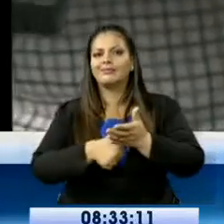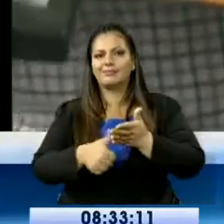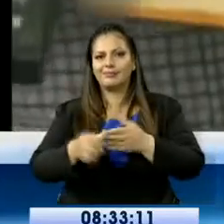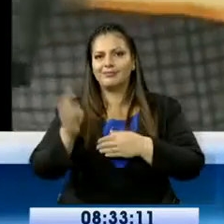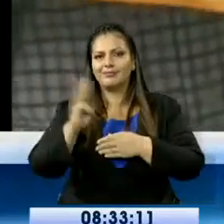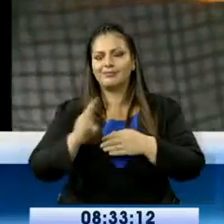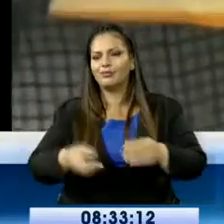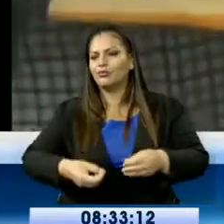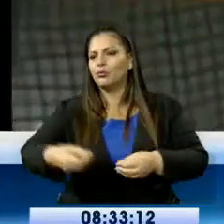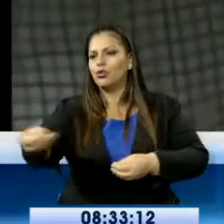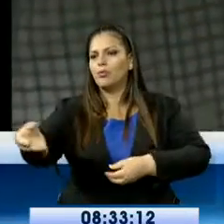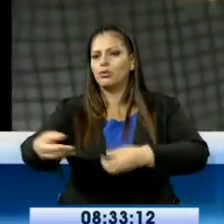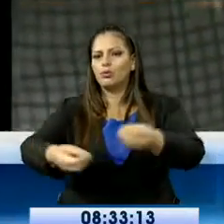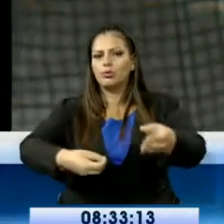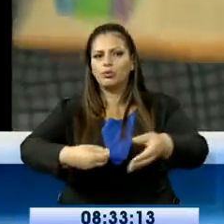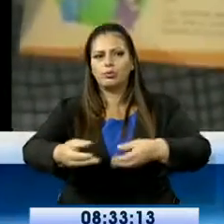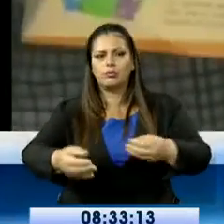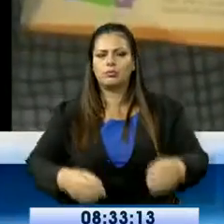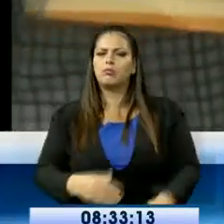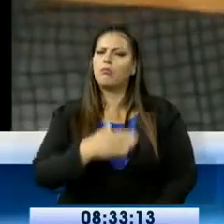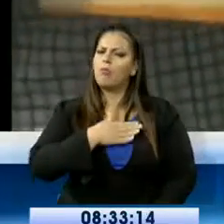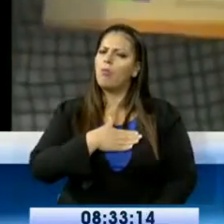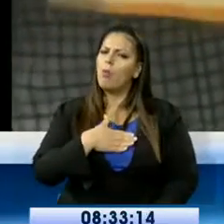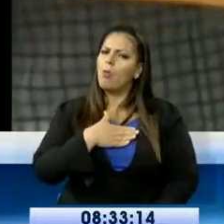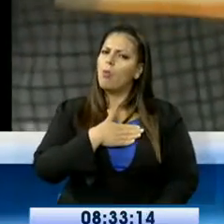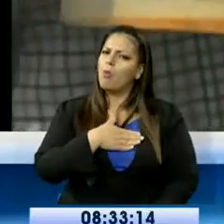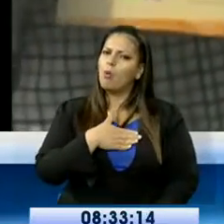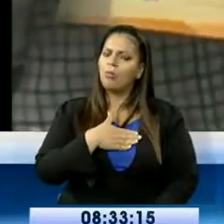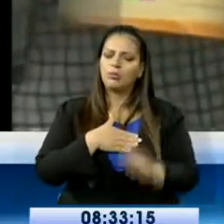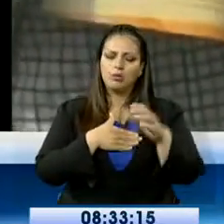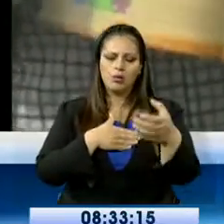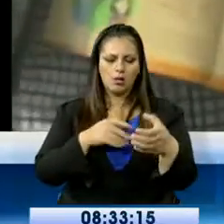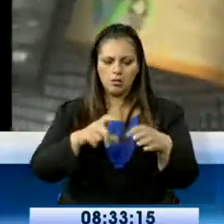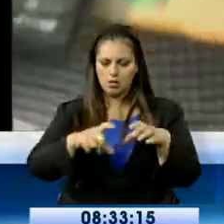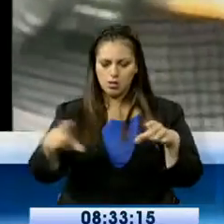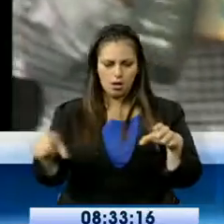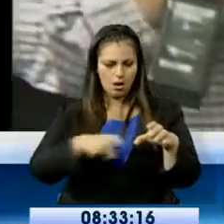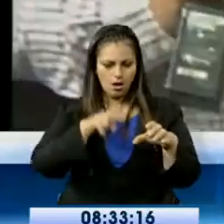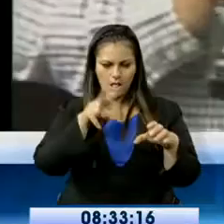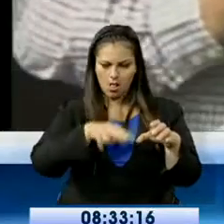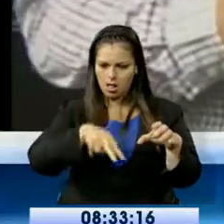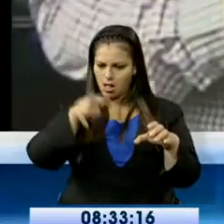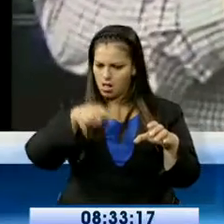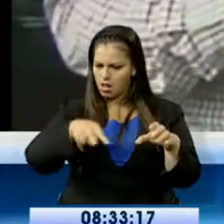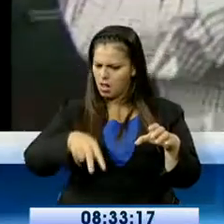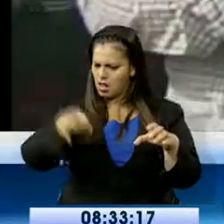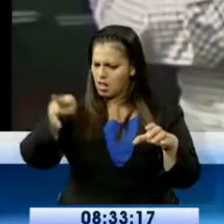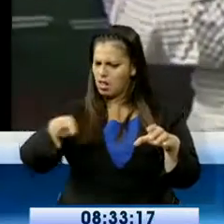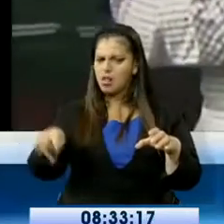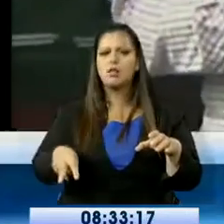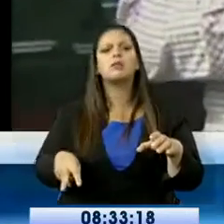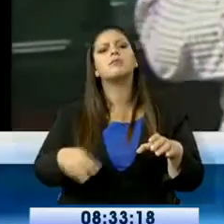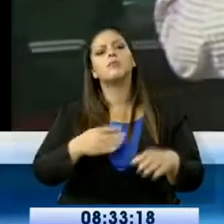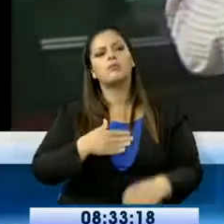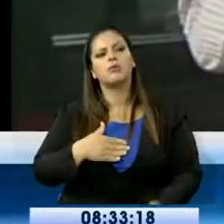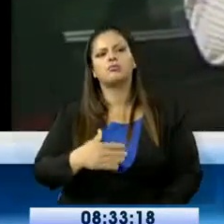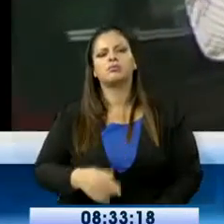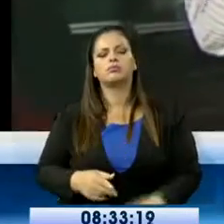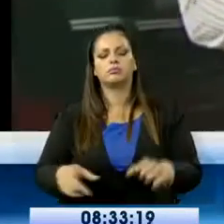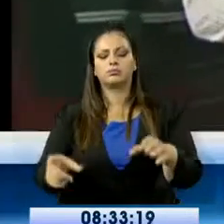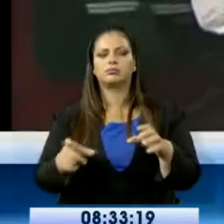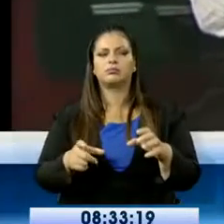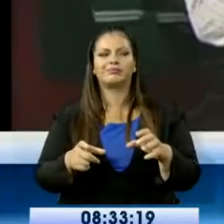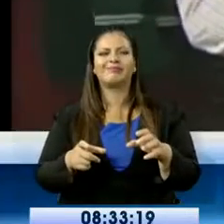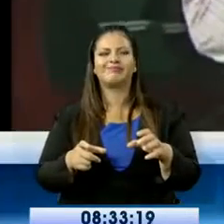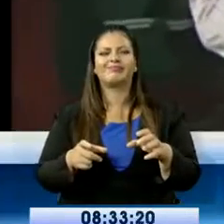pública por favor lea lo de punta a punta y comparta la información con su familia esto no es para votar esto le